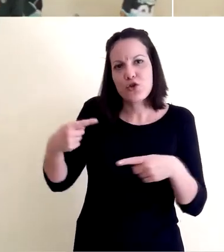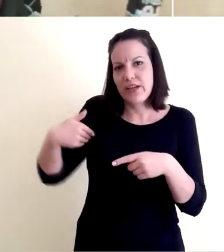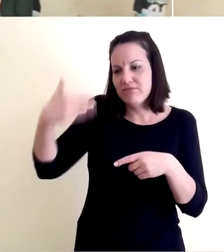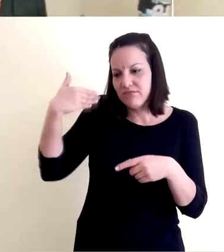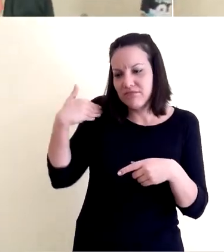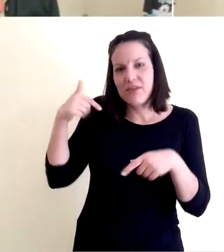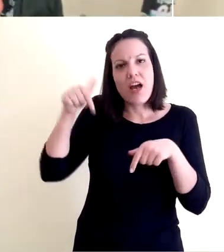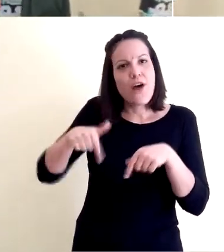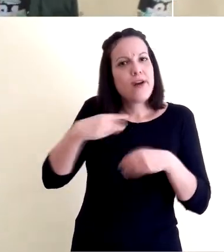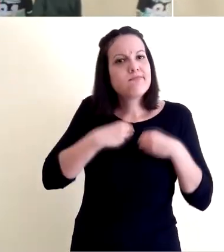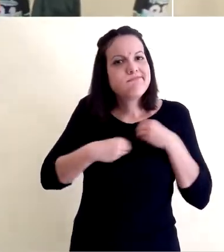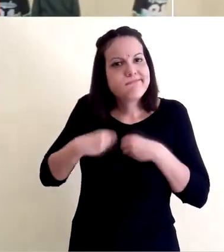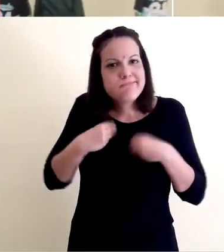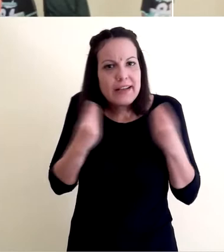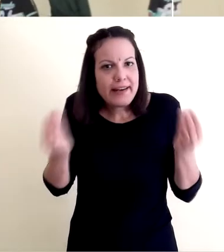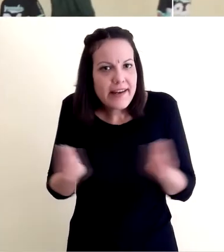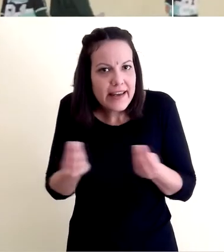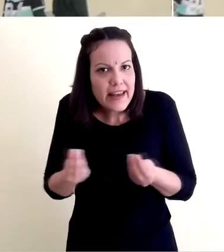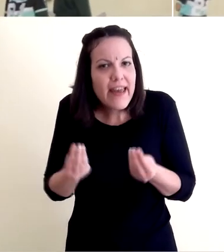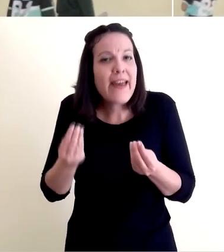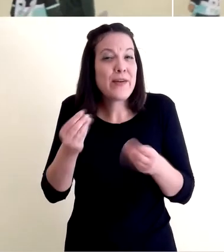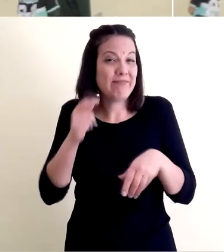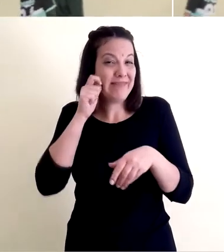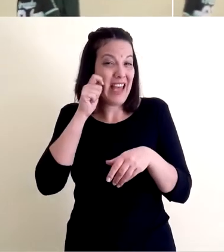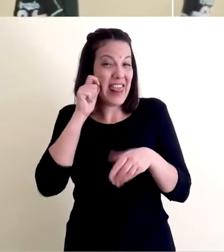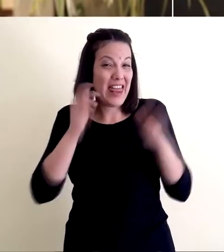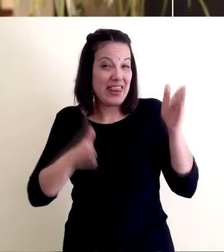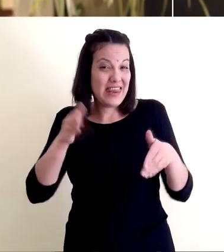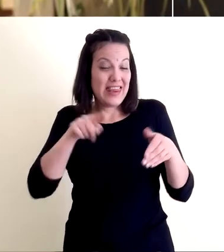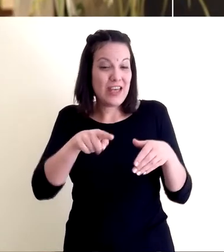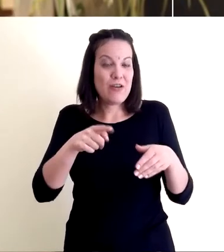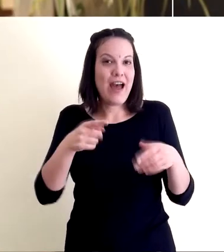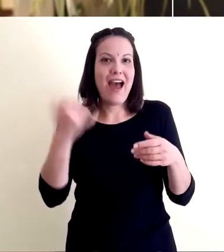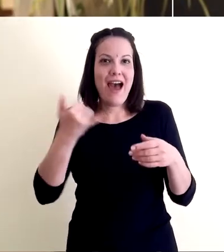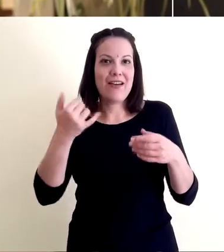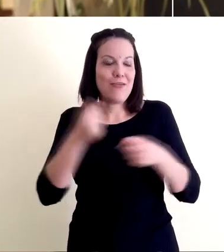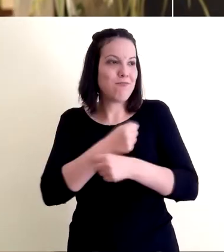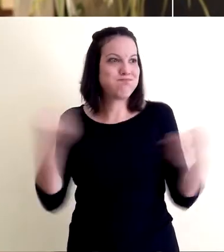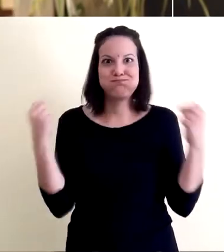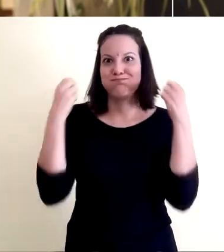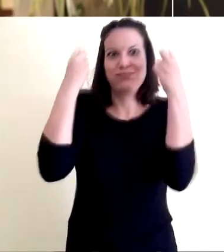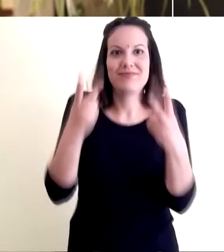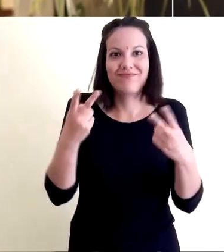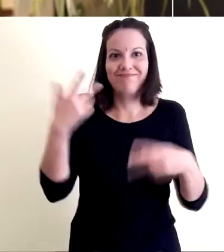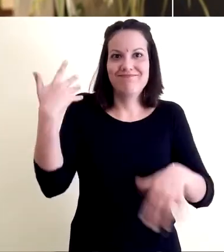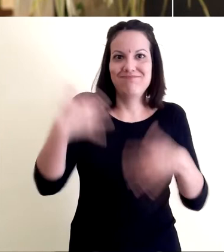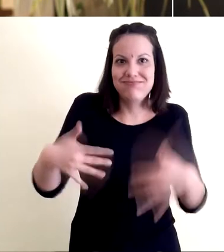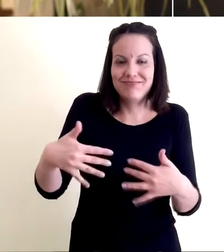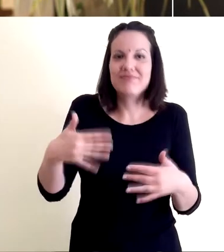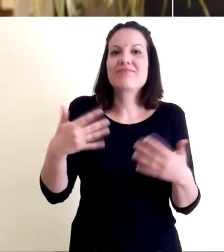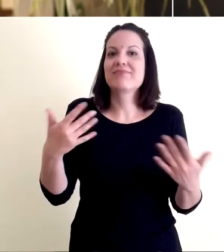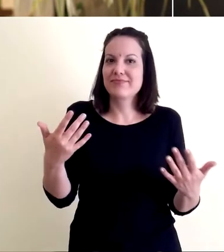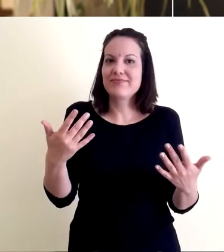Se caracteriza todo este periodo por cierta impulsividad y cierta dificultad del control de los impulsos. Entonces, bueno, ahí